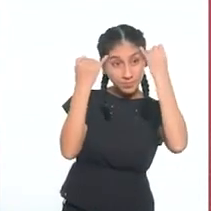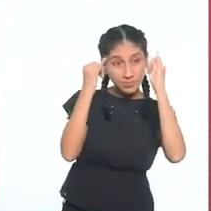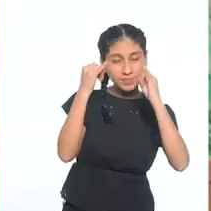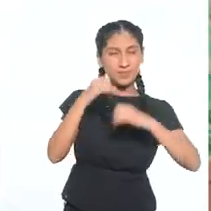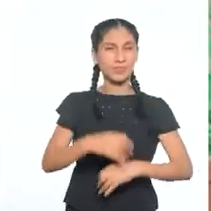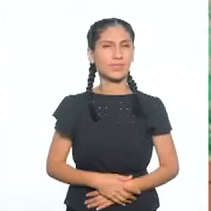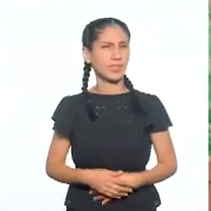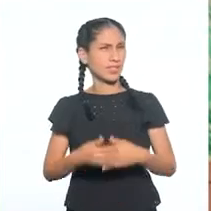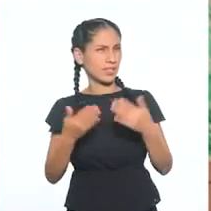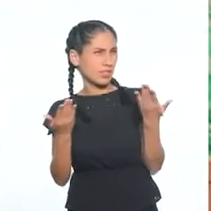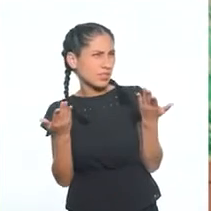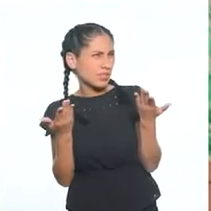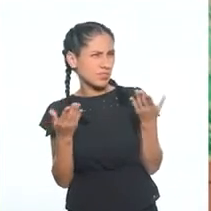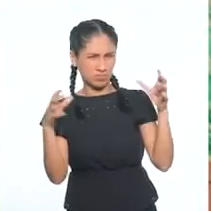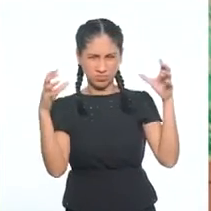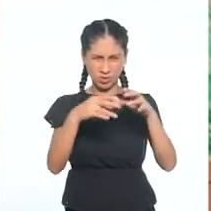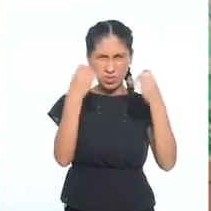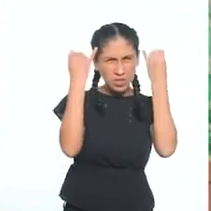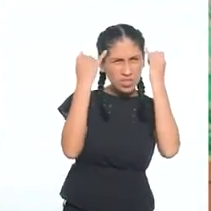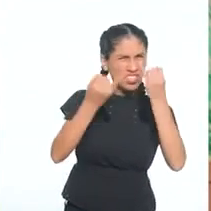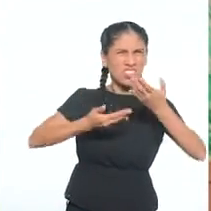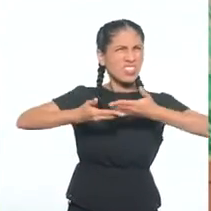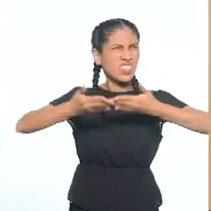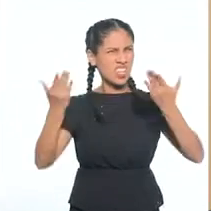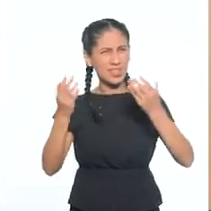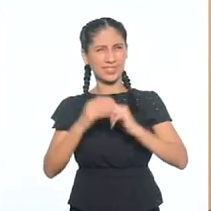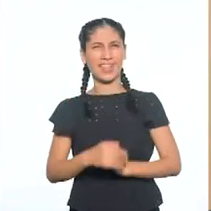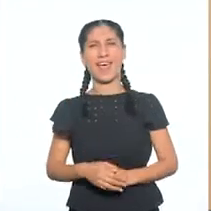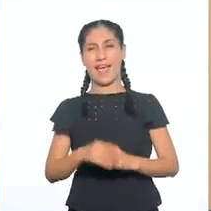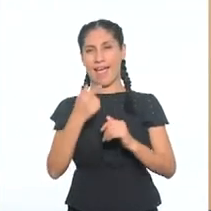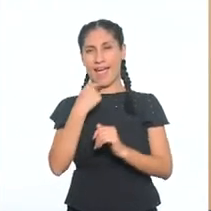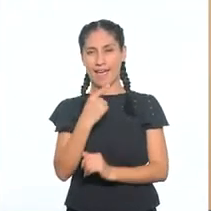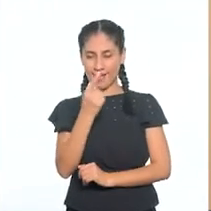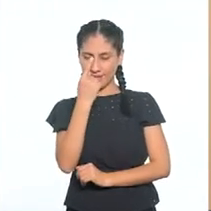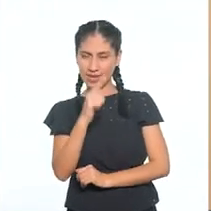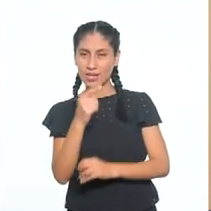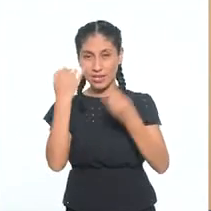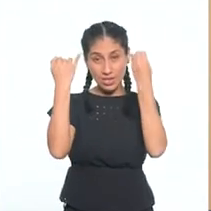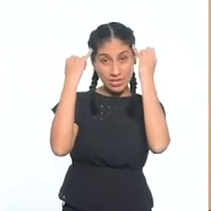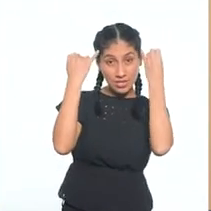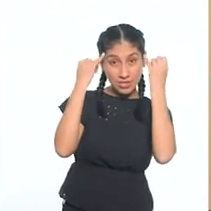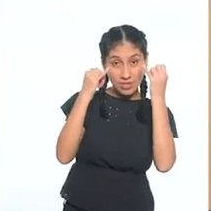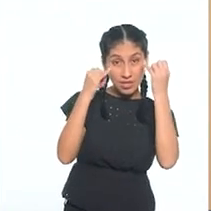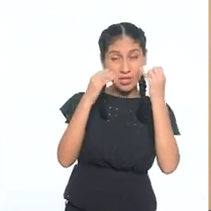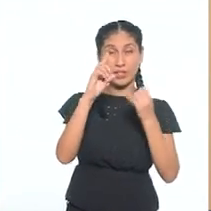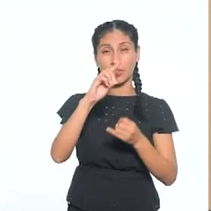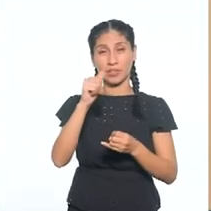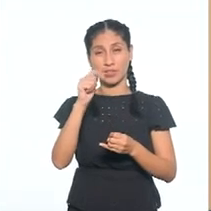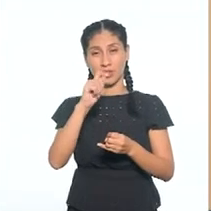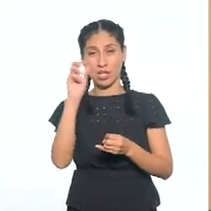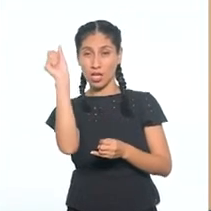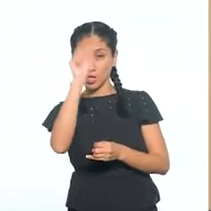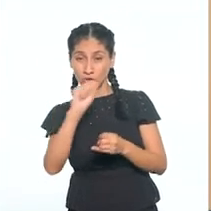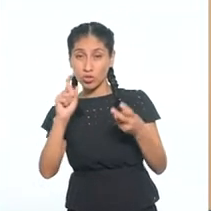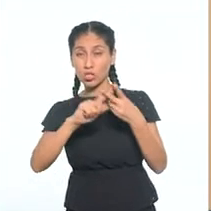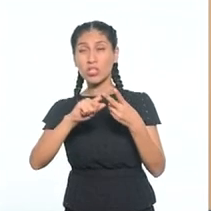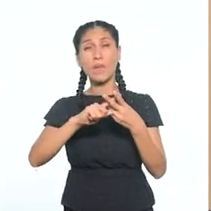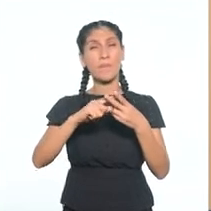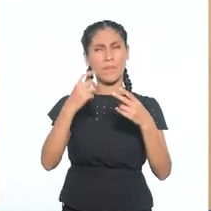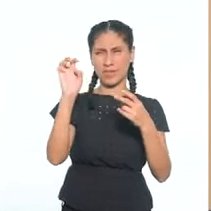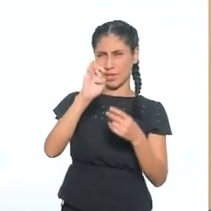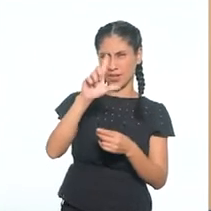de ideas en qué consiste esta estrategia profesor consiste en a copiar ideas datos y elementos útiles